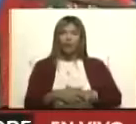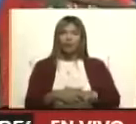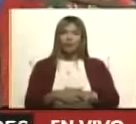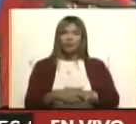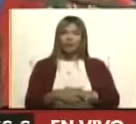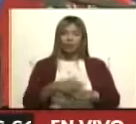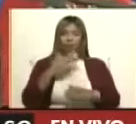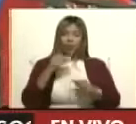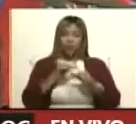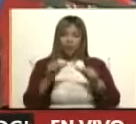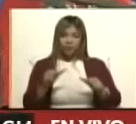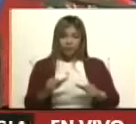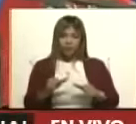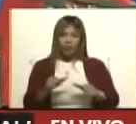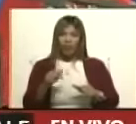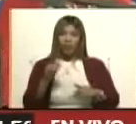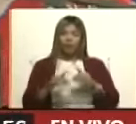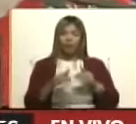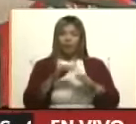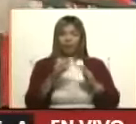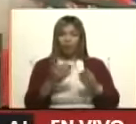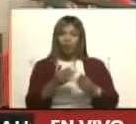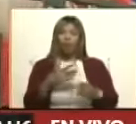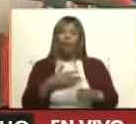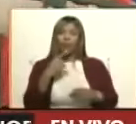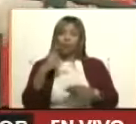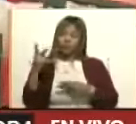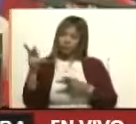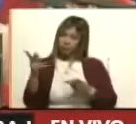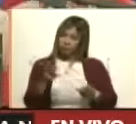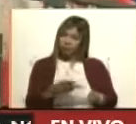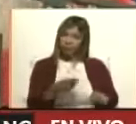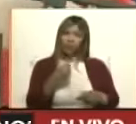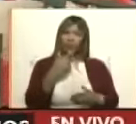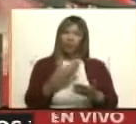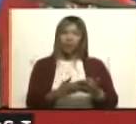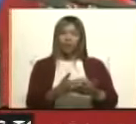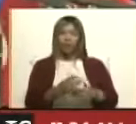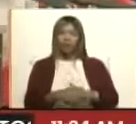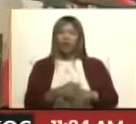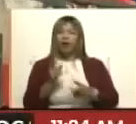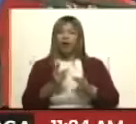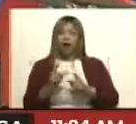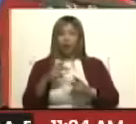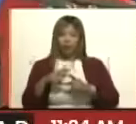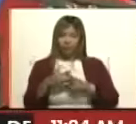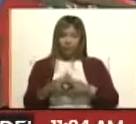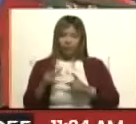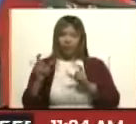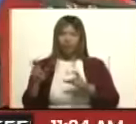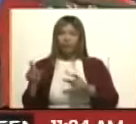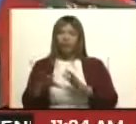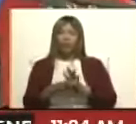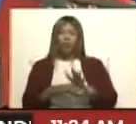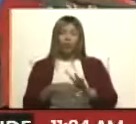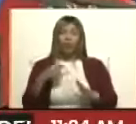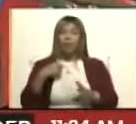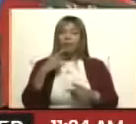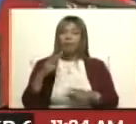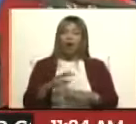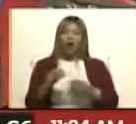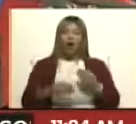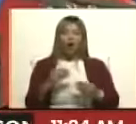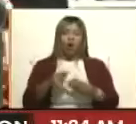el mejor sistema electoral del mundo, más bien lo podemos invitar para que darle algunos talleres, algunos cursos, para que vea cómo se